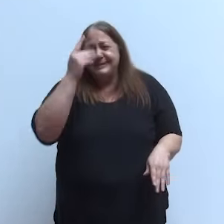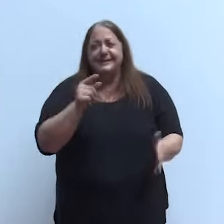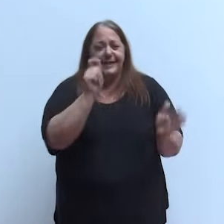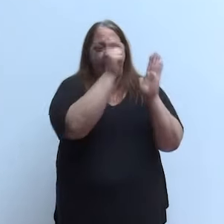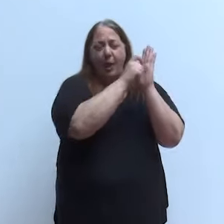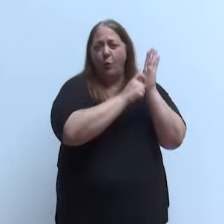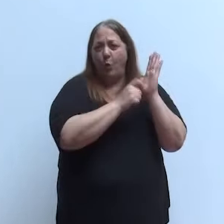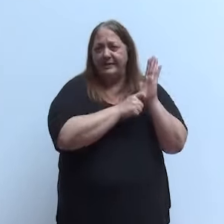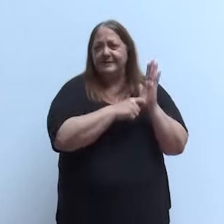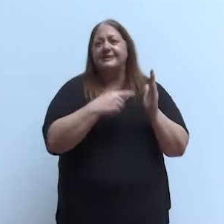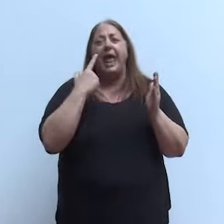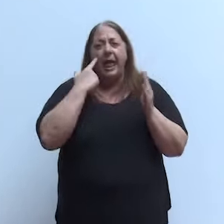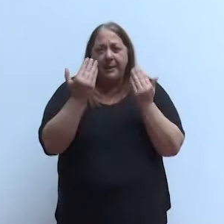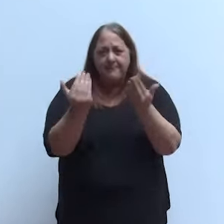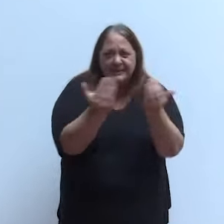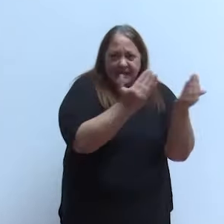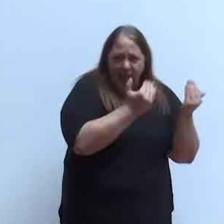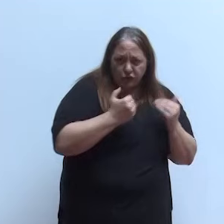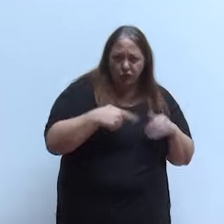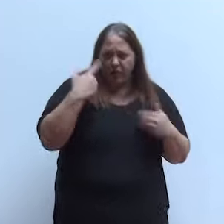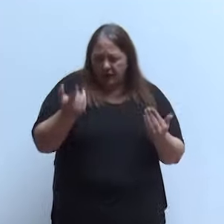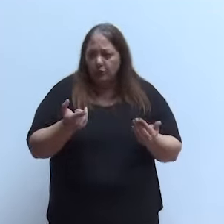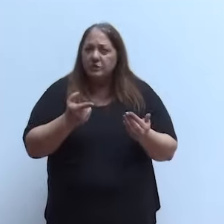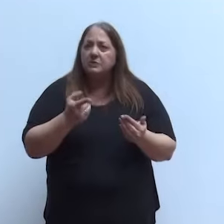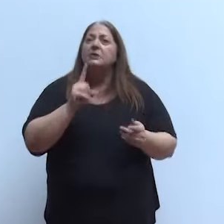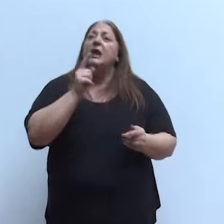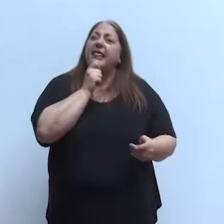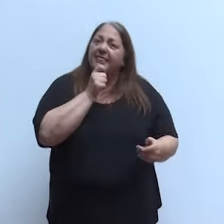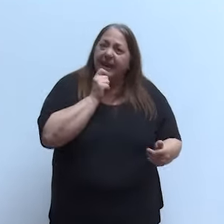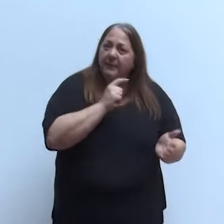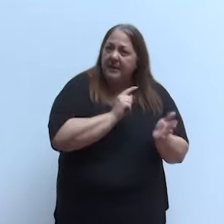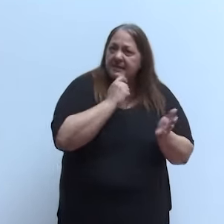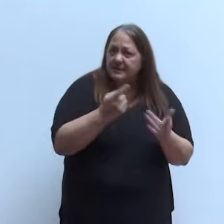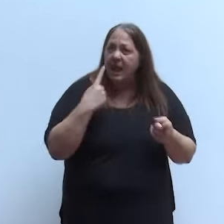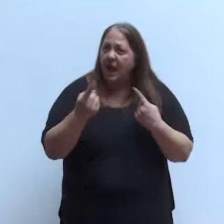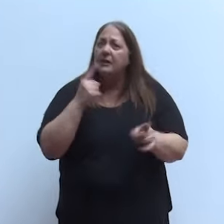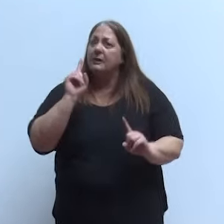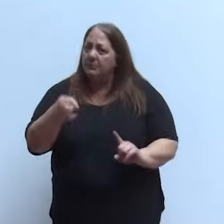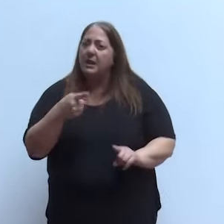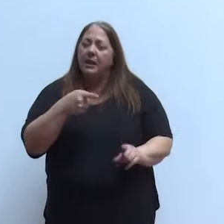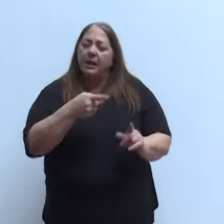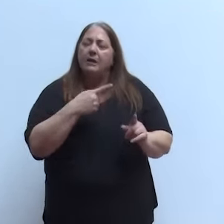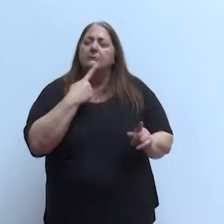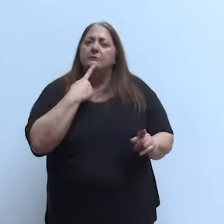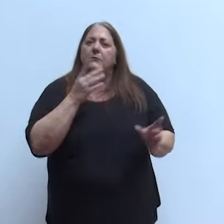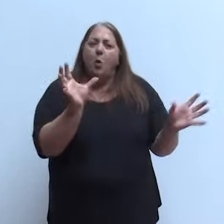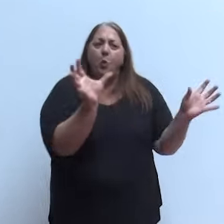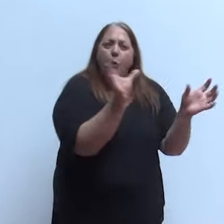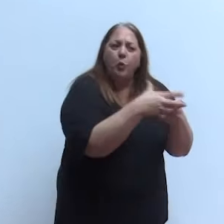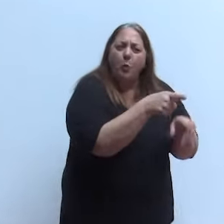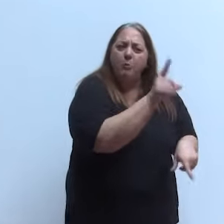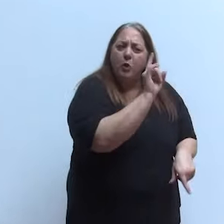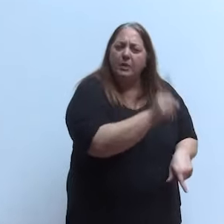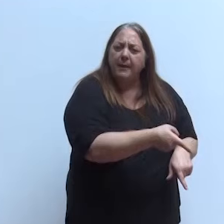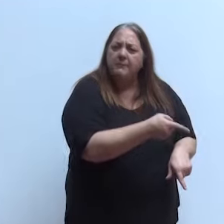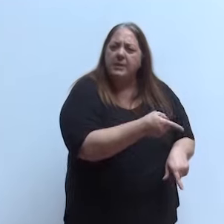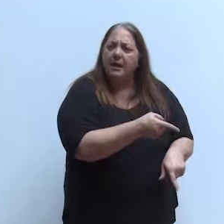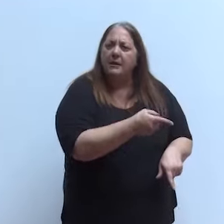esta investigación pero si surgen las entrevistas y en esas entrevistas aparecían esas ese grupo que estaba disponible para